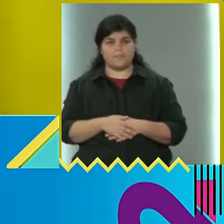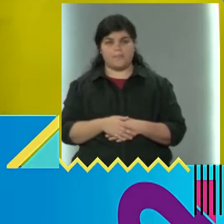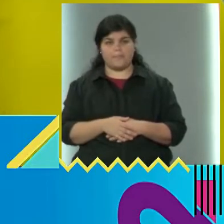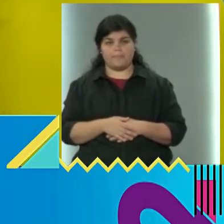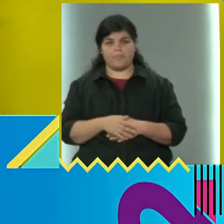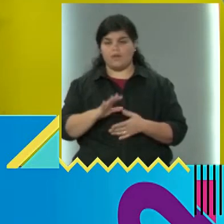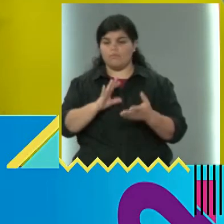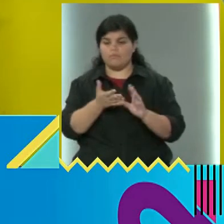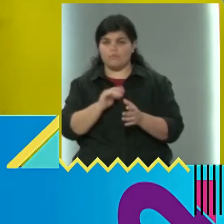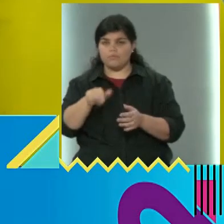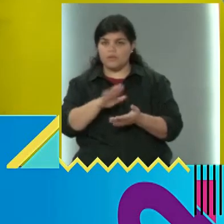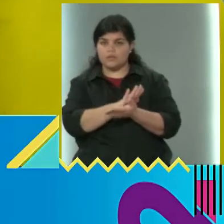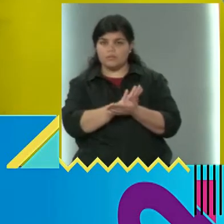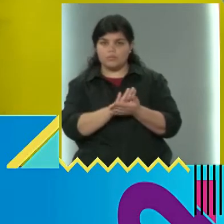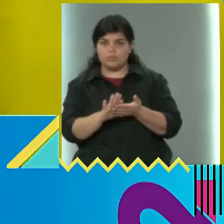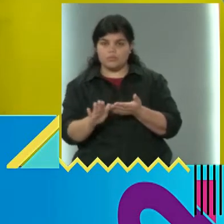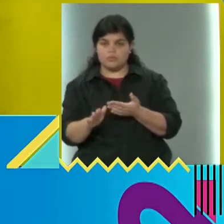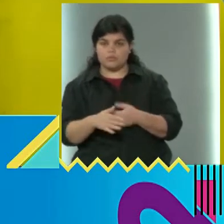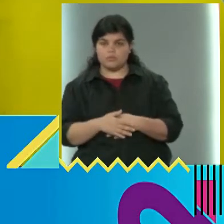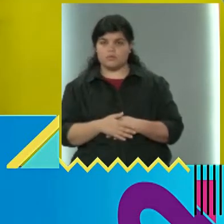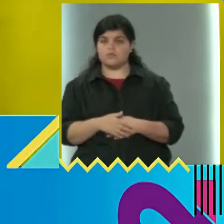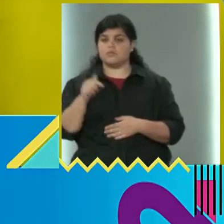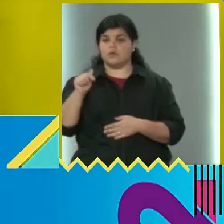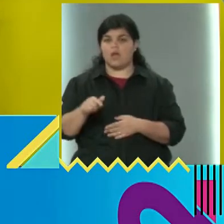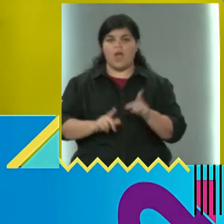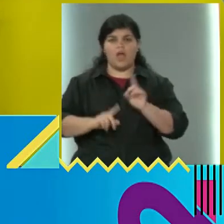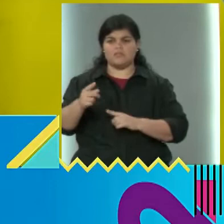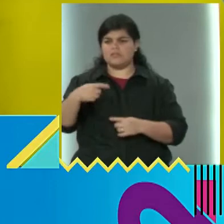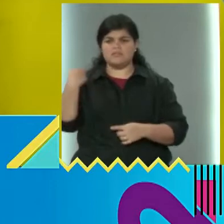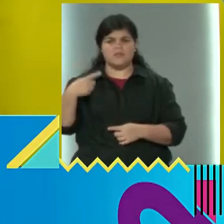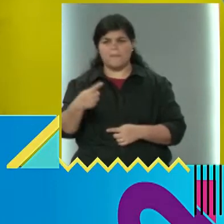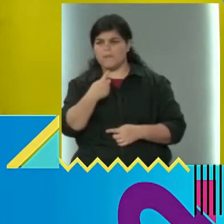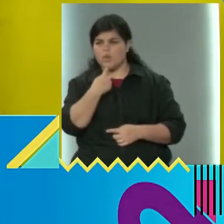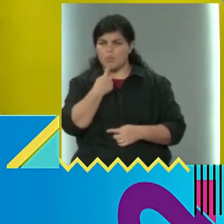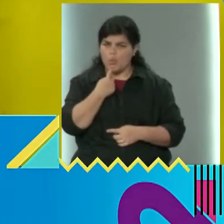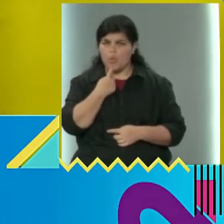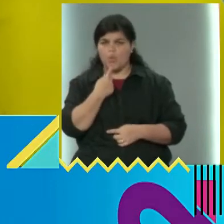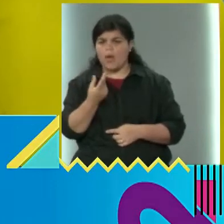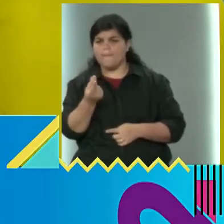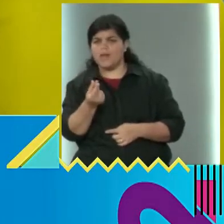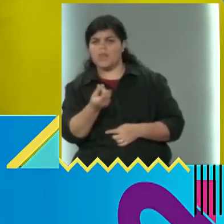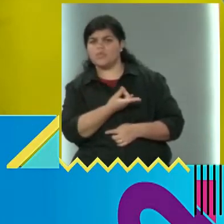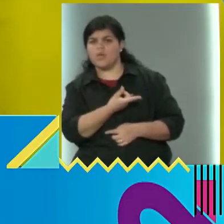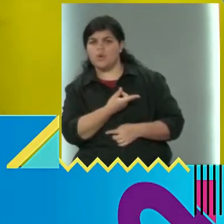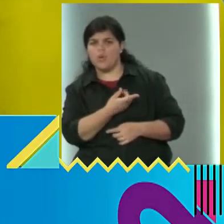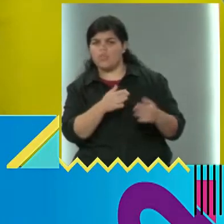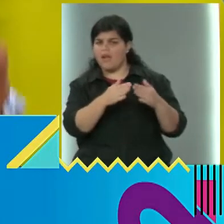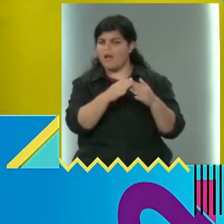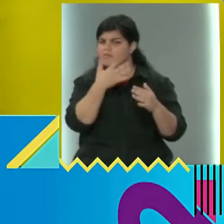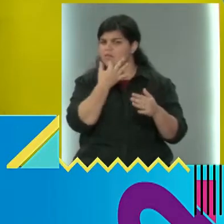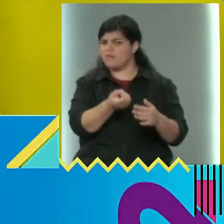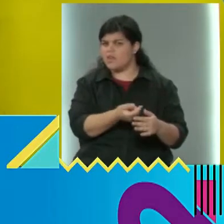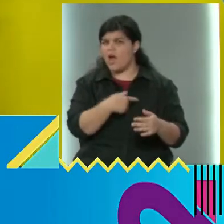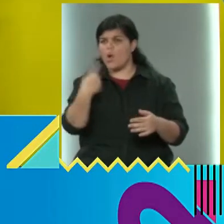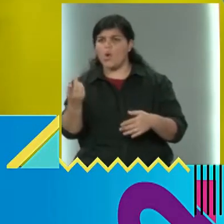nuevo esquema, después de lo que nos ha pasado, donde se ha cuestionado muchísimo si la plata iba a la vivienda o no, o iba a otro